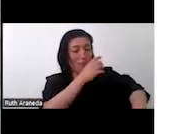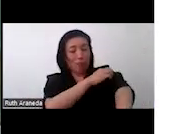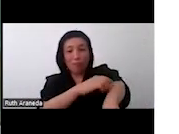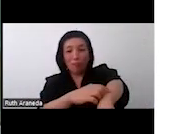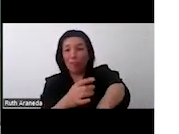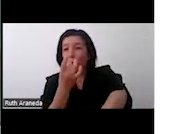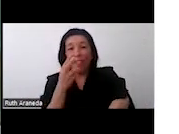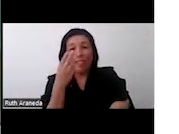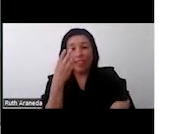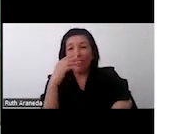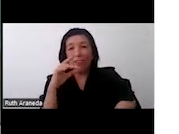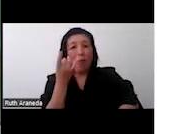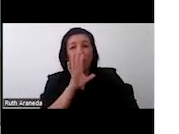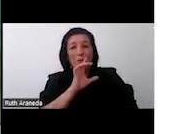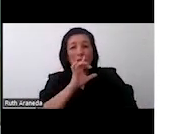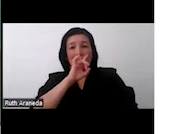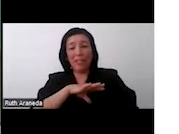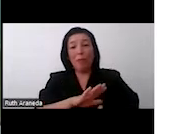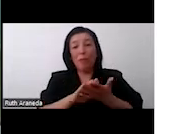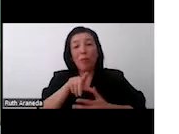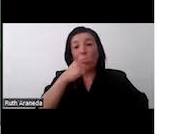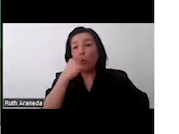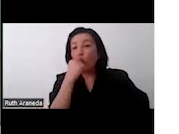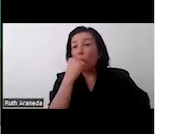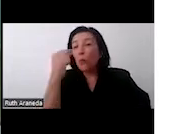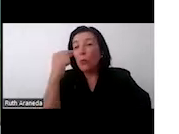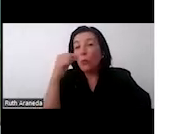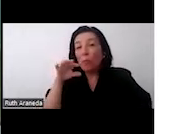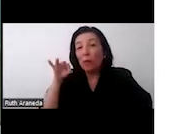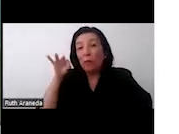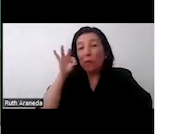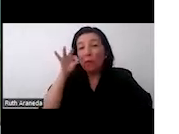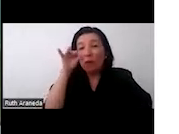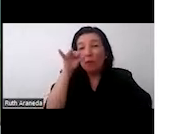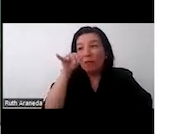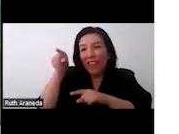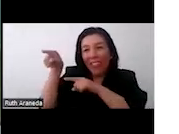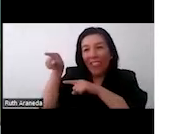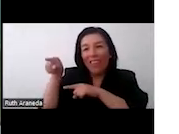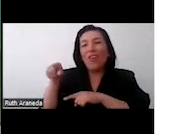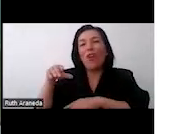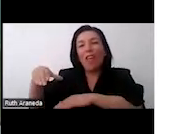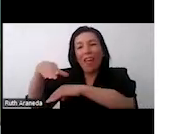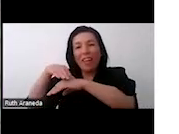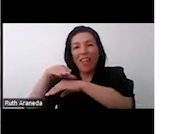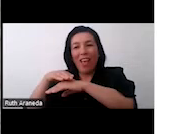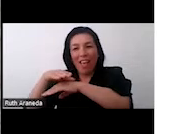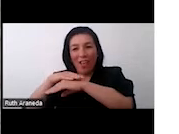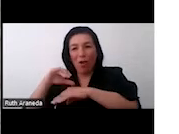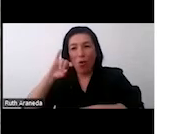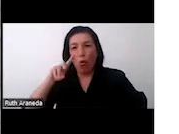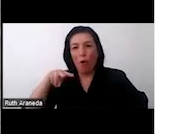son difíciles de ver, como este picaflor de Juan Fernández. Tendríamos que ir a Juan Fernández para conocerla, ¿cierto? Pero hay